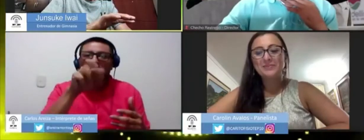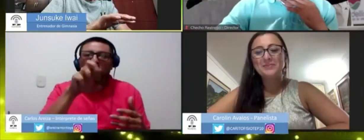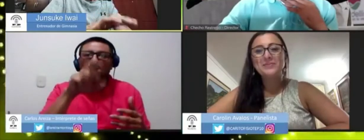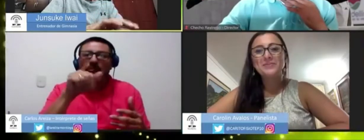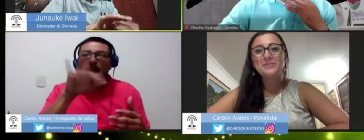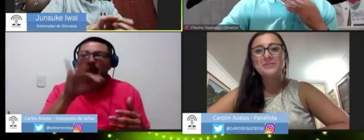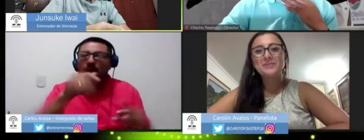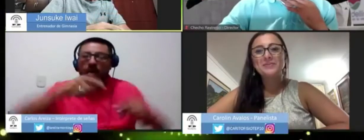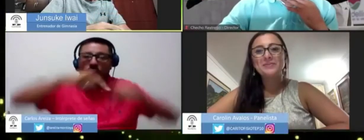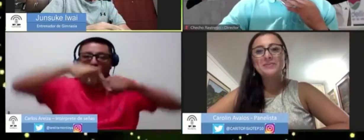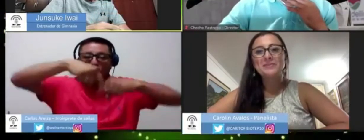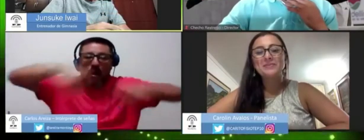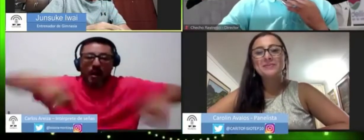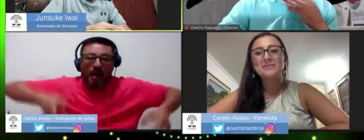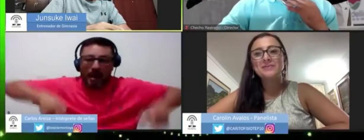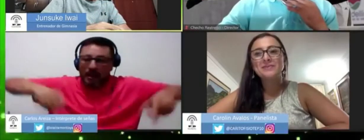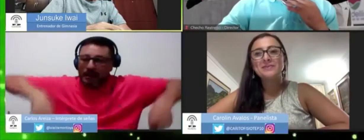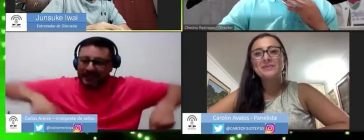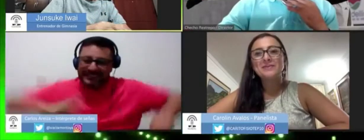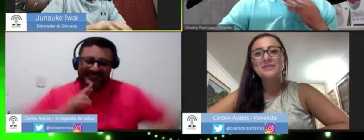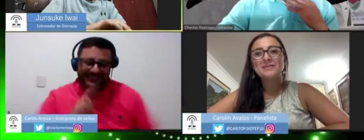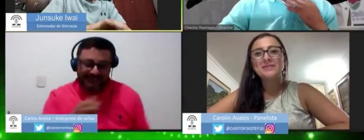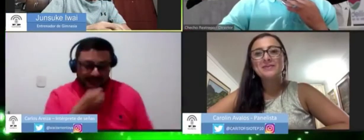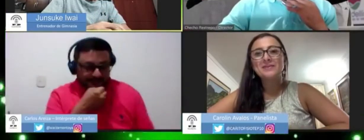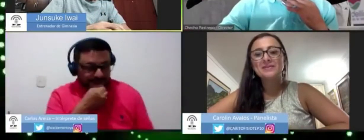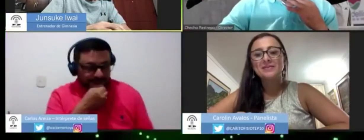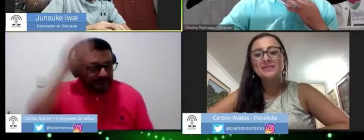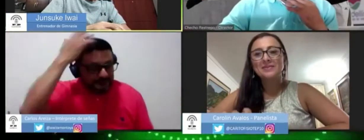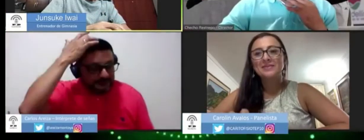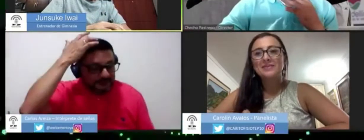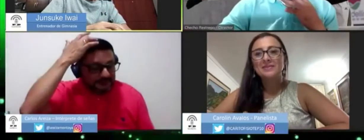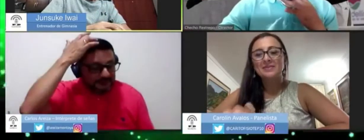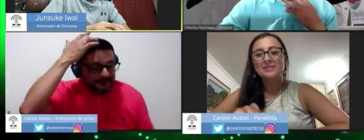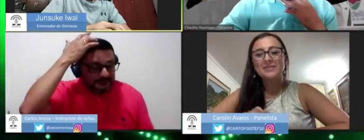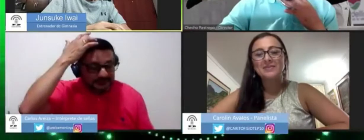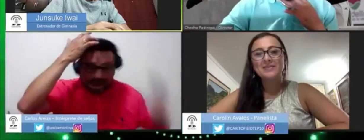hay que contestar. Yo le dije, bueno,